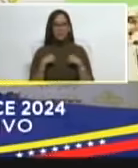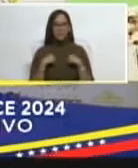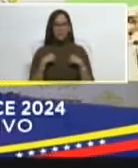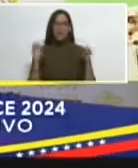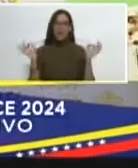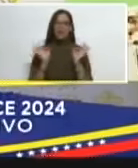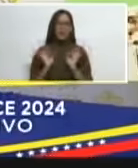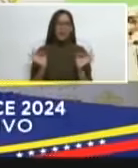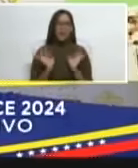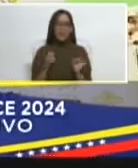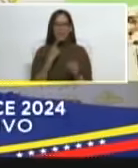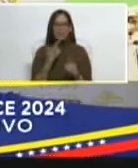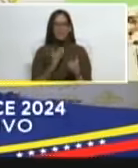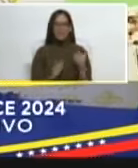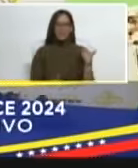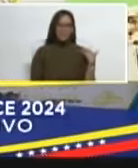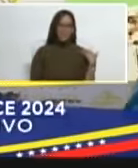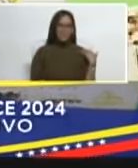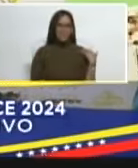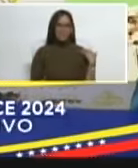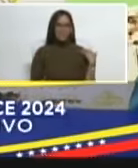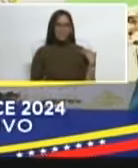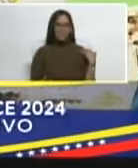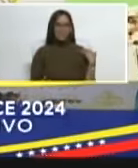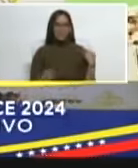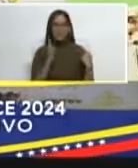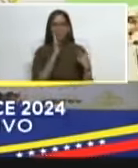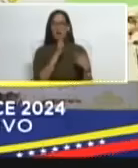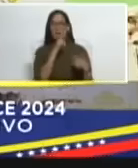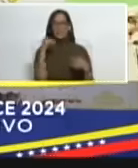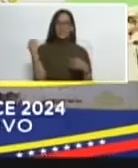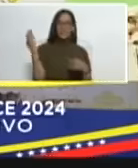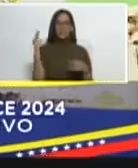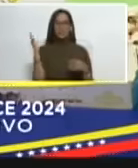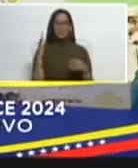Ahora nadie le decía presidente. Los apellidos.